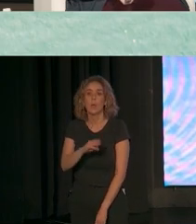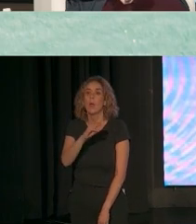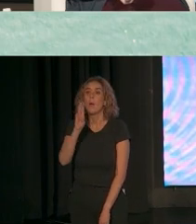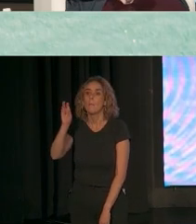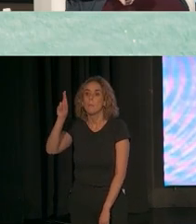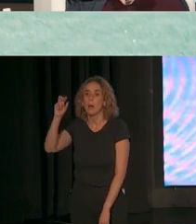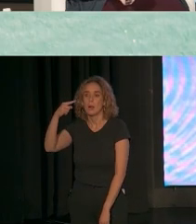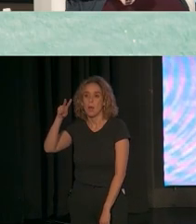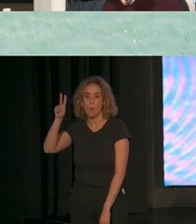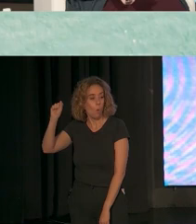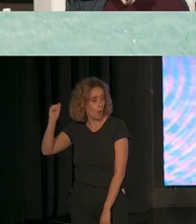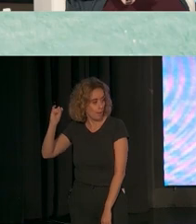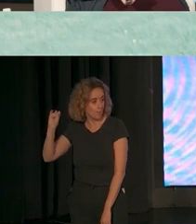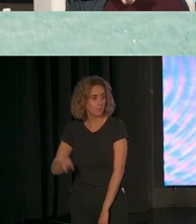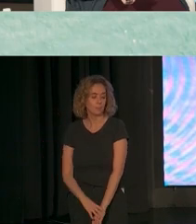Paraguay,